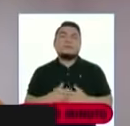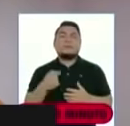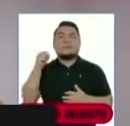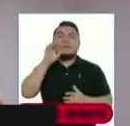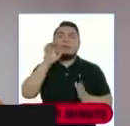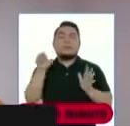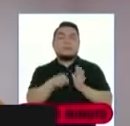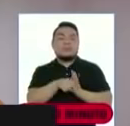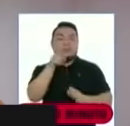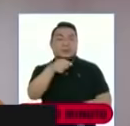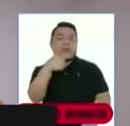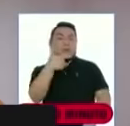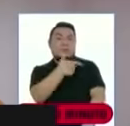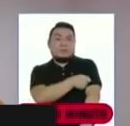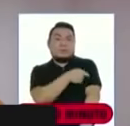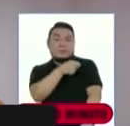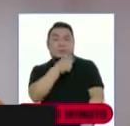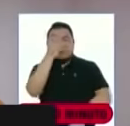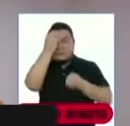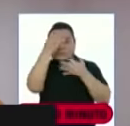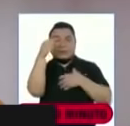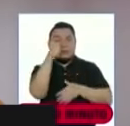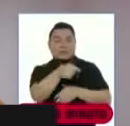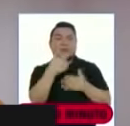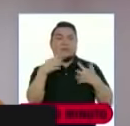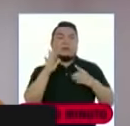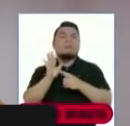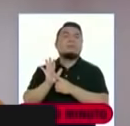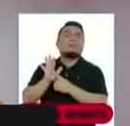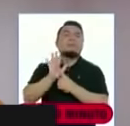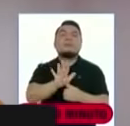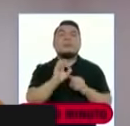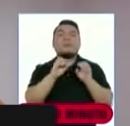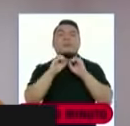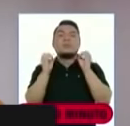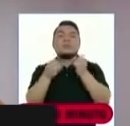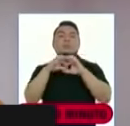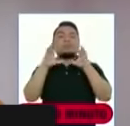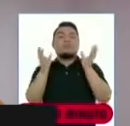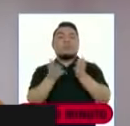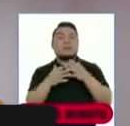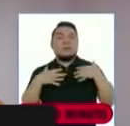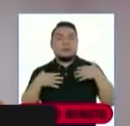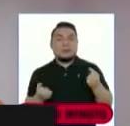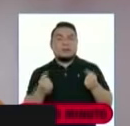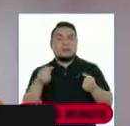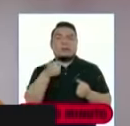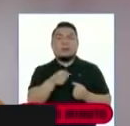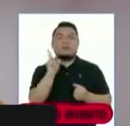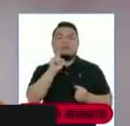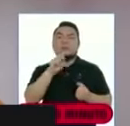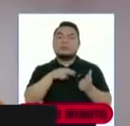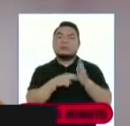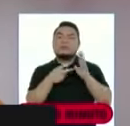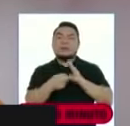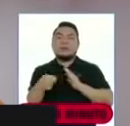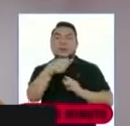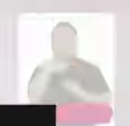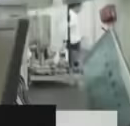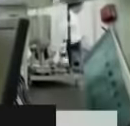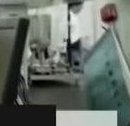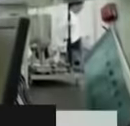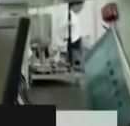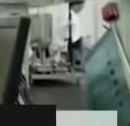el caso de estas vacunas, esta información va a ser presentada también a la Organización Mundial de la Salud, pero eso no impide que podamos tener nosotros